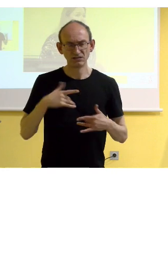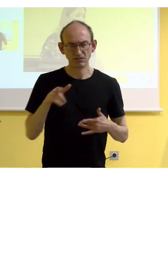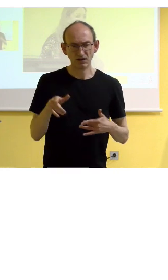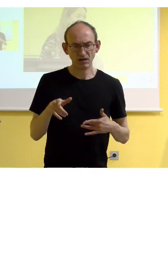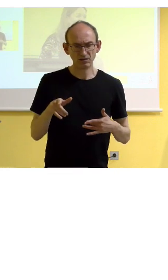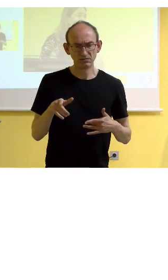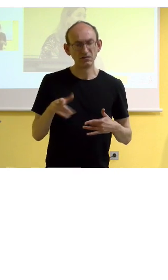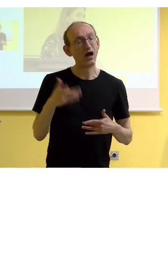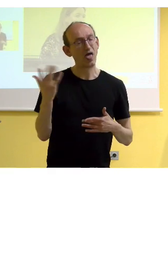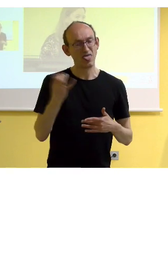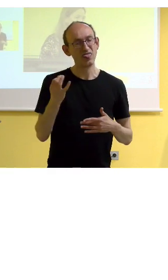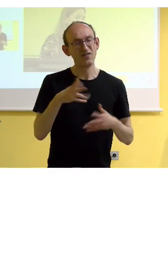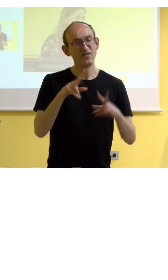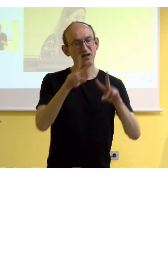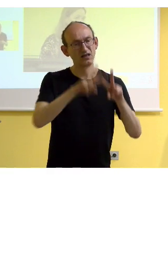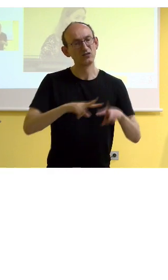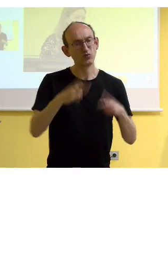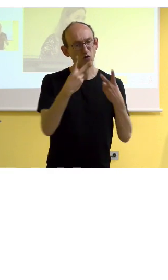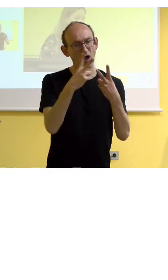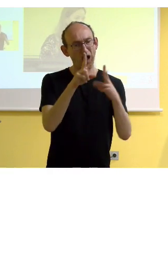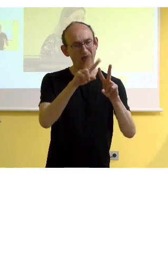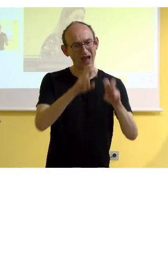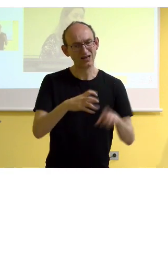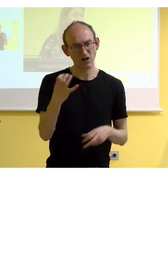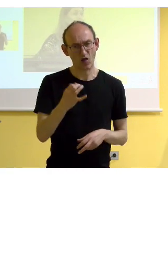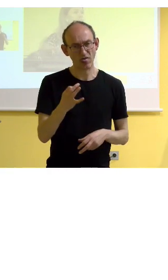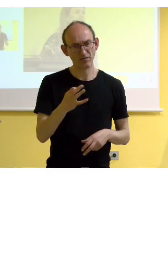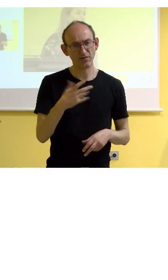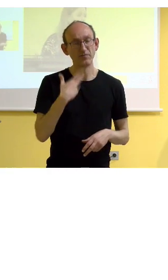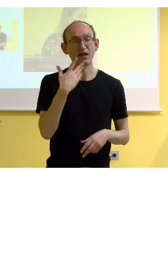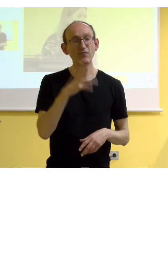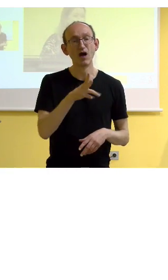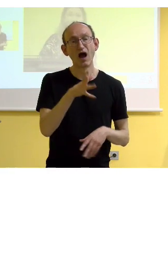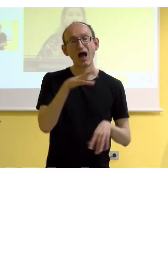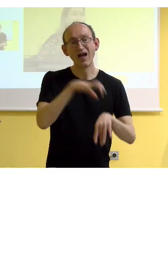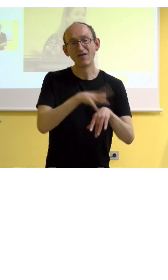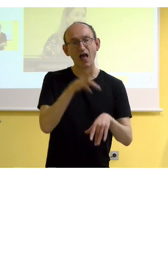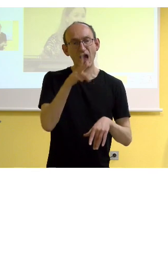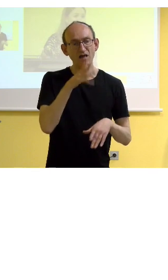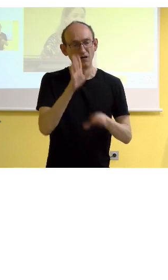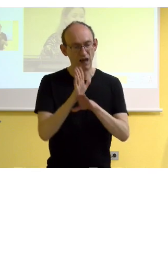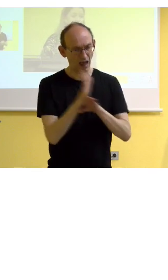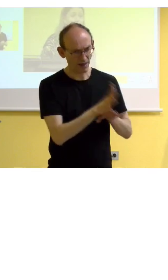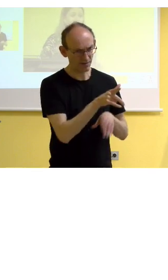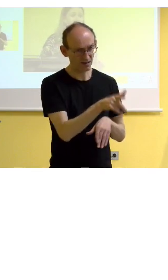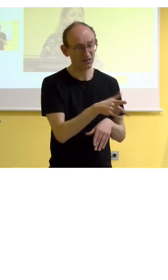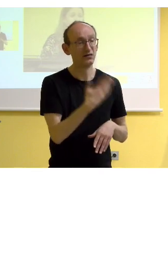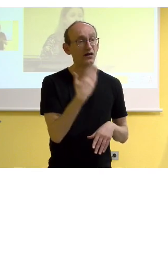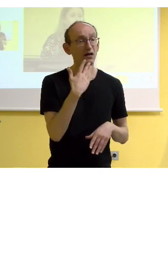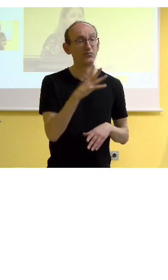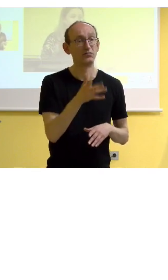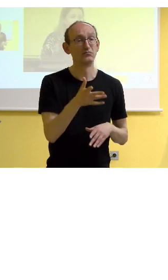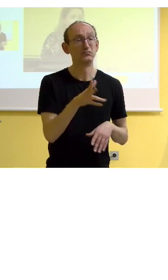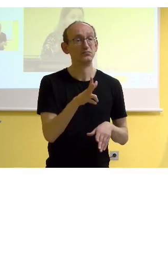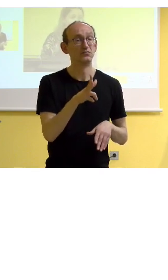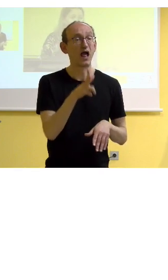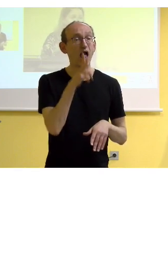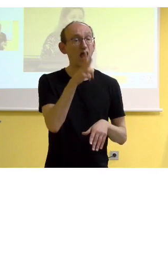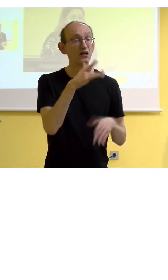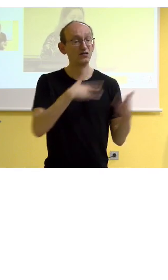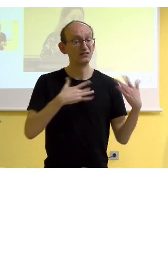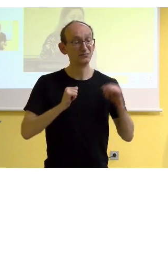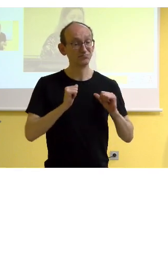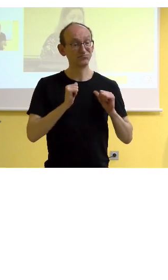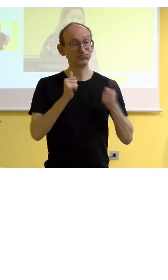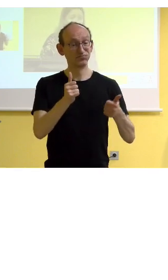hacer un diagnóstico y ese estudio. Nos ponemos en la Corea, que no tiene nada que ver. Normalmente la edad de debut de esta enfermedad